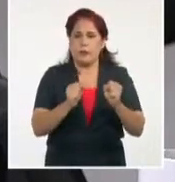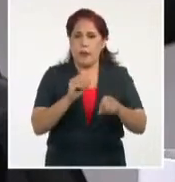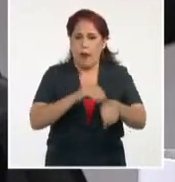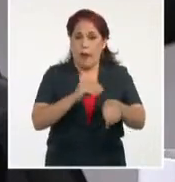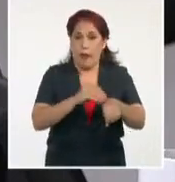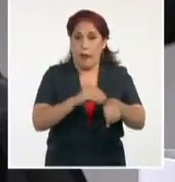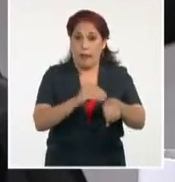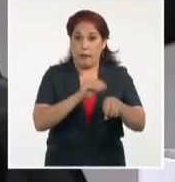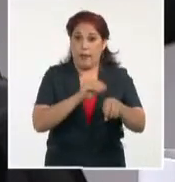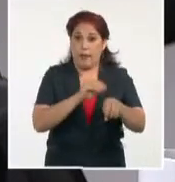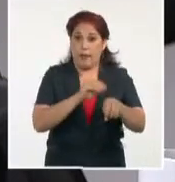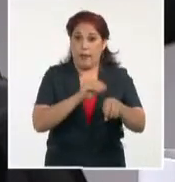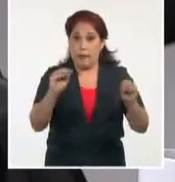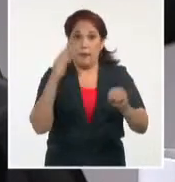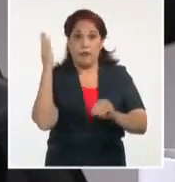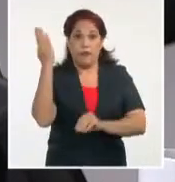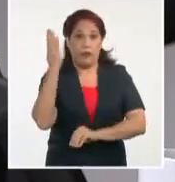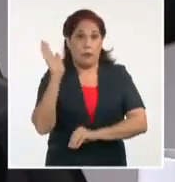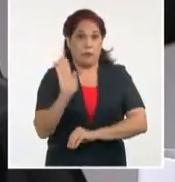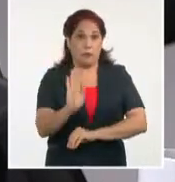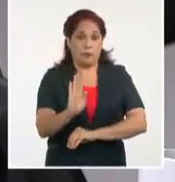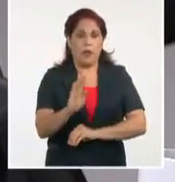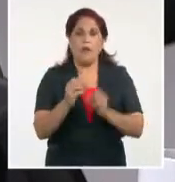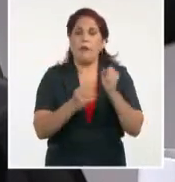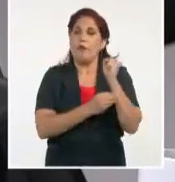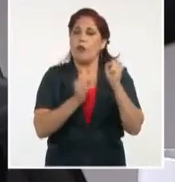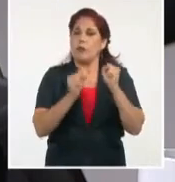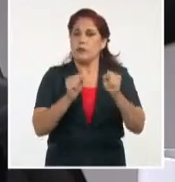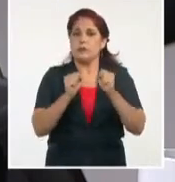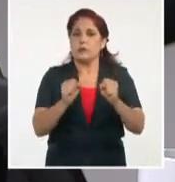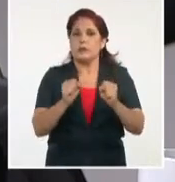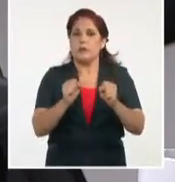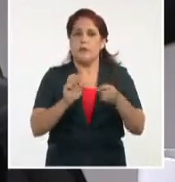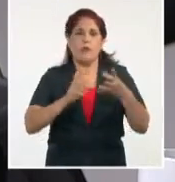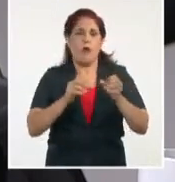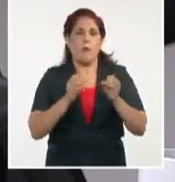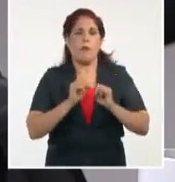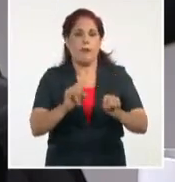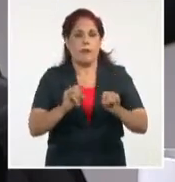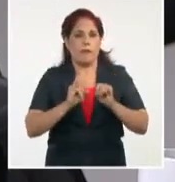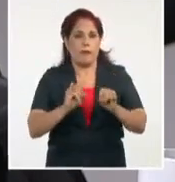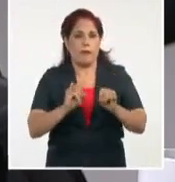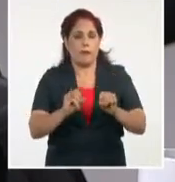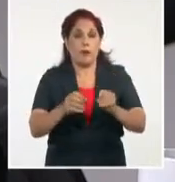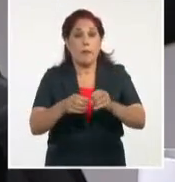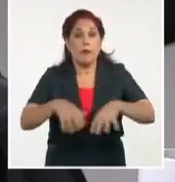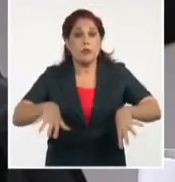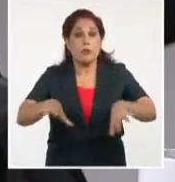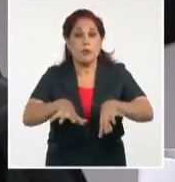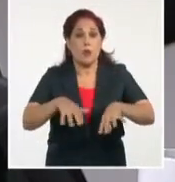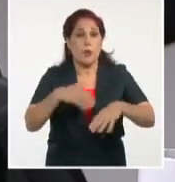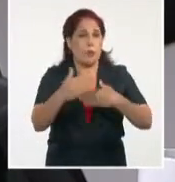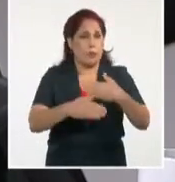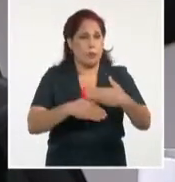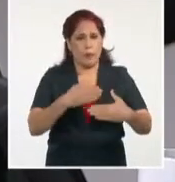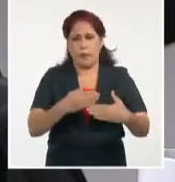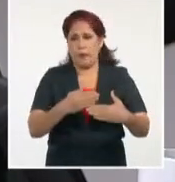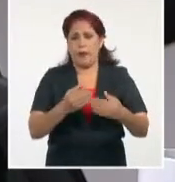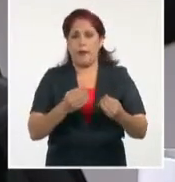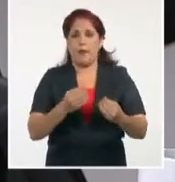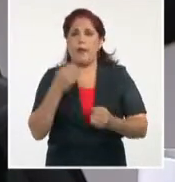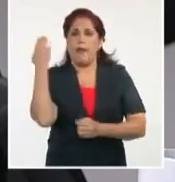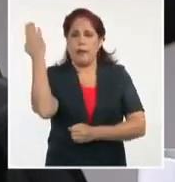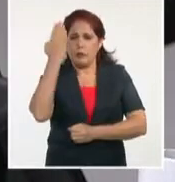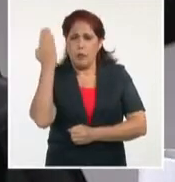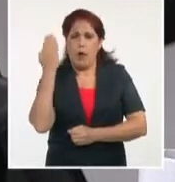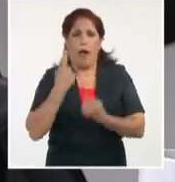temprana, el sistema de establecimiento de los sistemas de información para situaciones exactas que